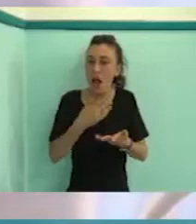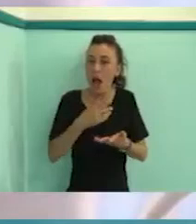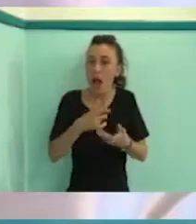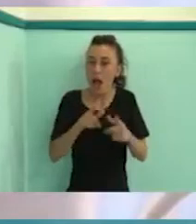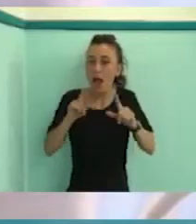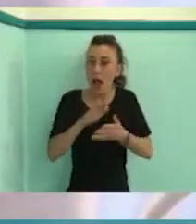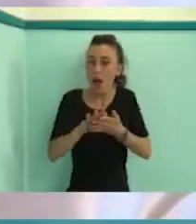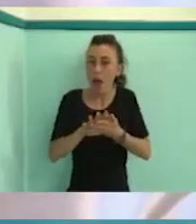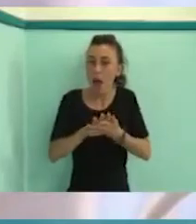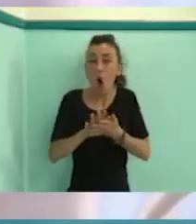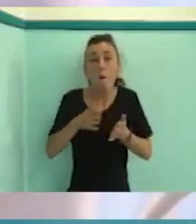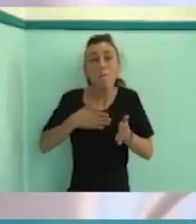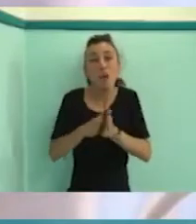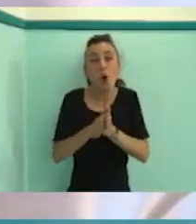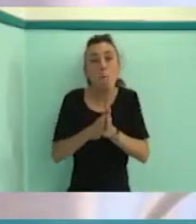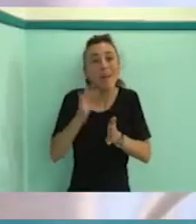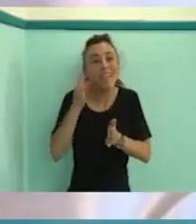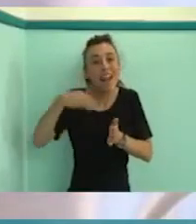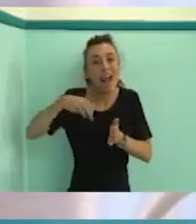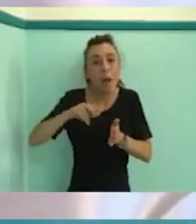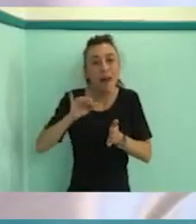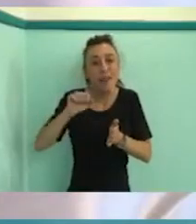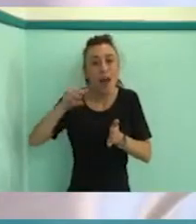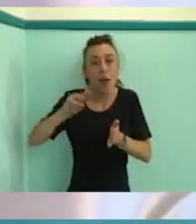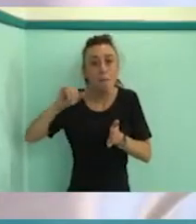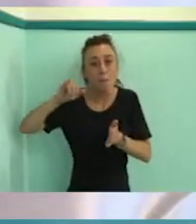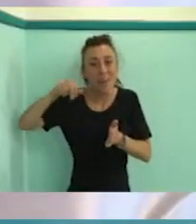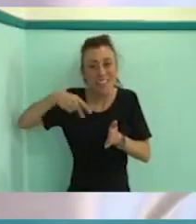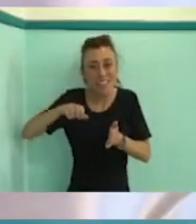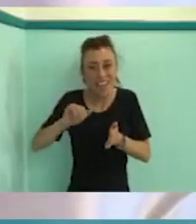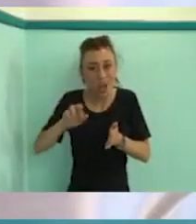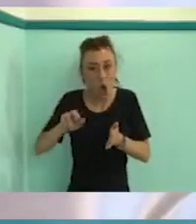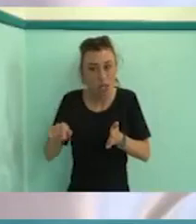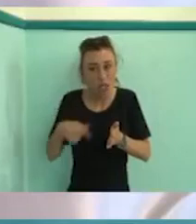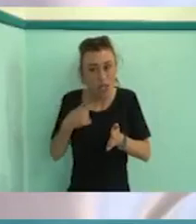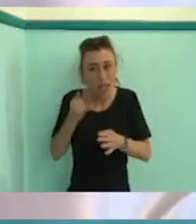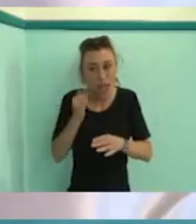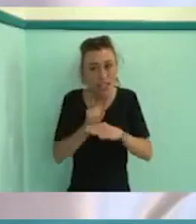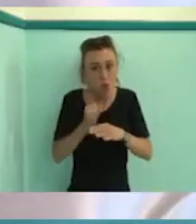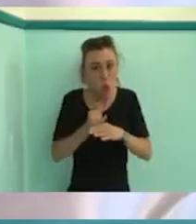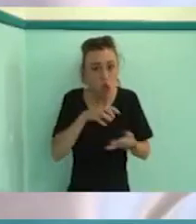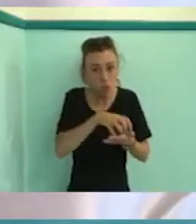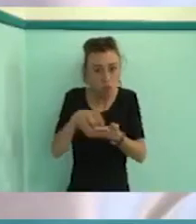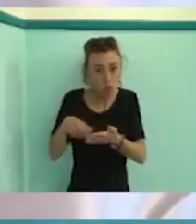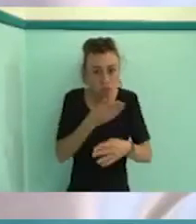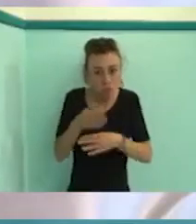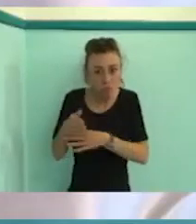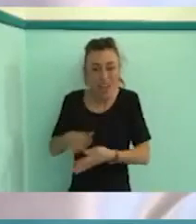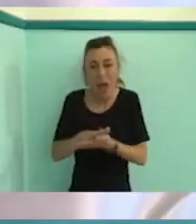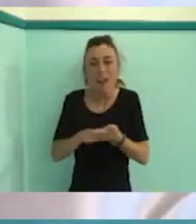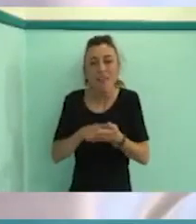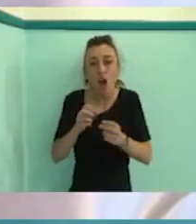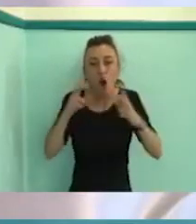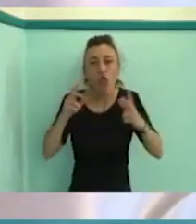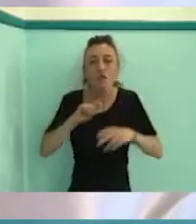compañera por ejemplo Magda piñeiro se hinche a hacer institutos para hablar de gordofobia ya quiere decir que hay alguien que está haciendo Oye una cosa